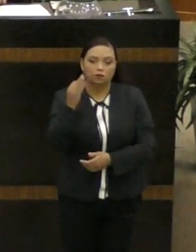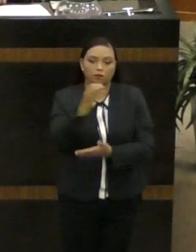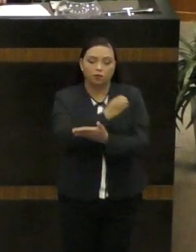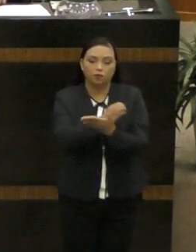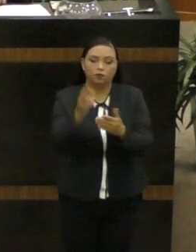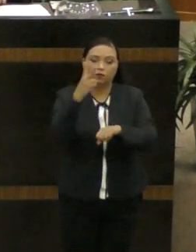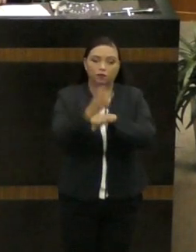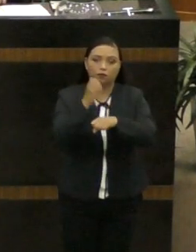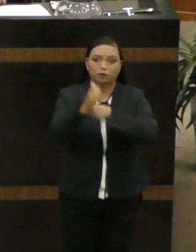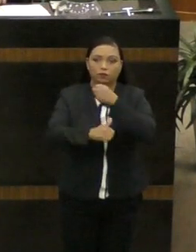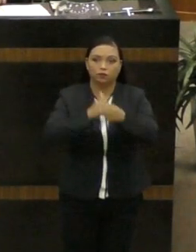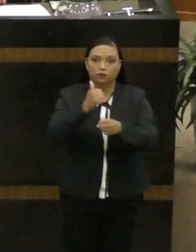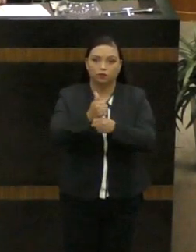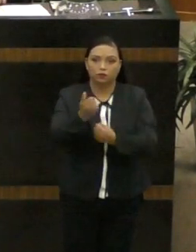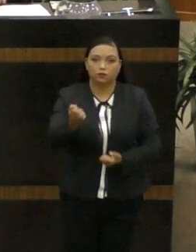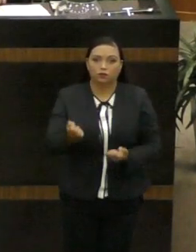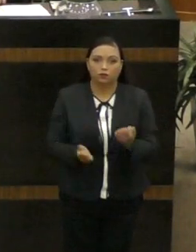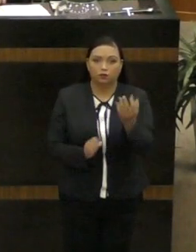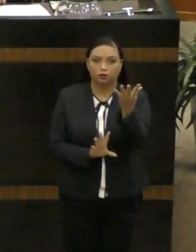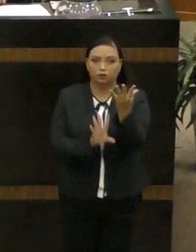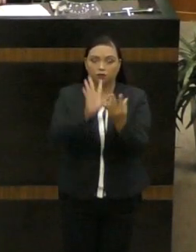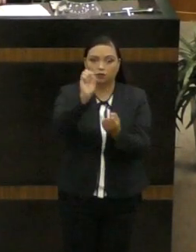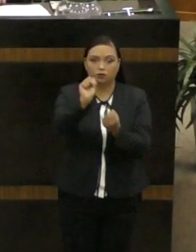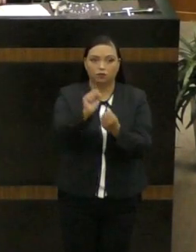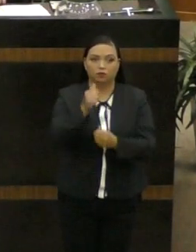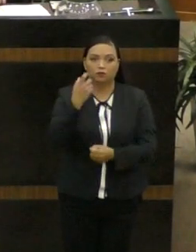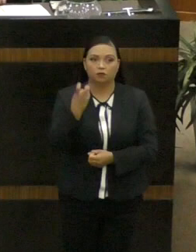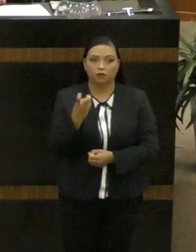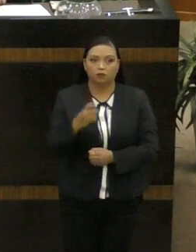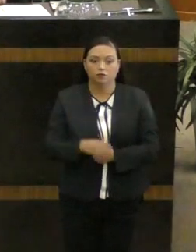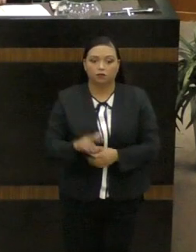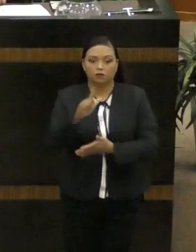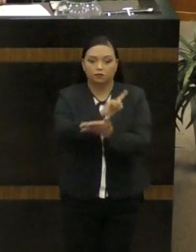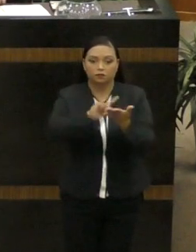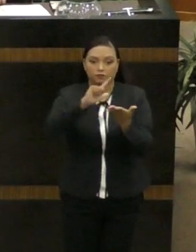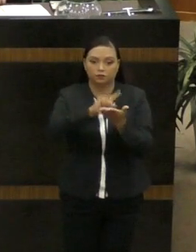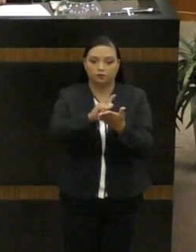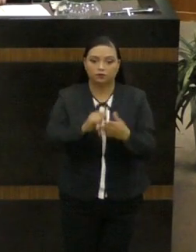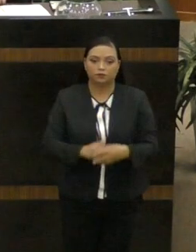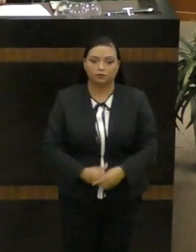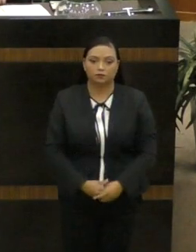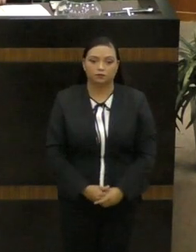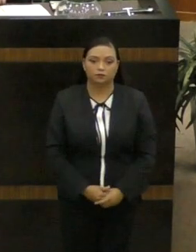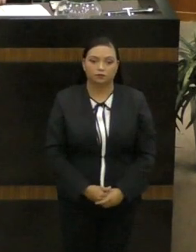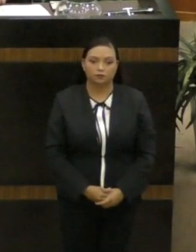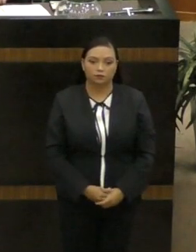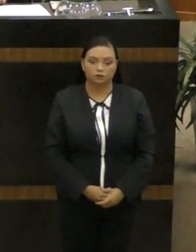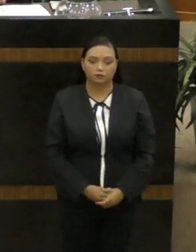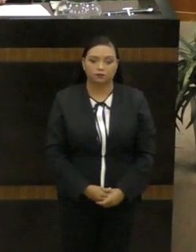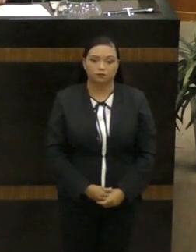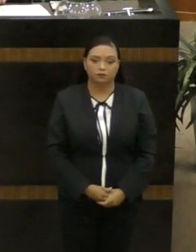del segundo año del ejercicio constitucional de esta legislatura.